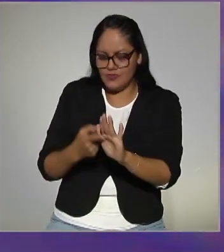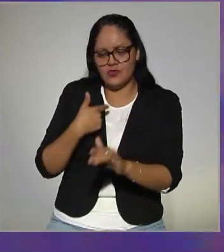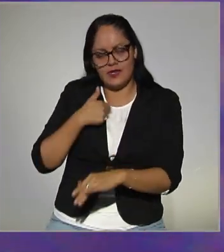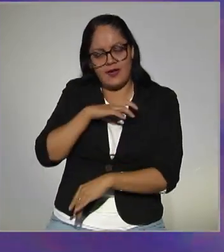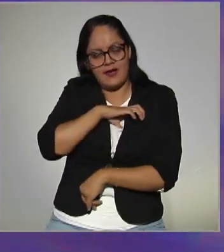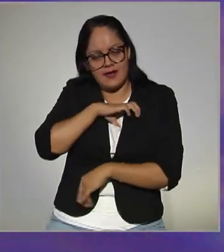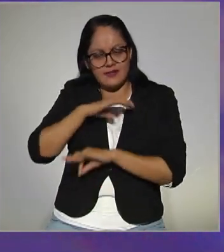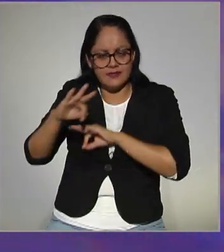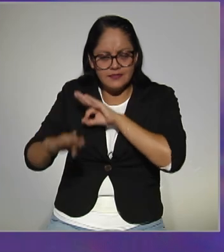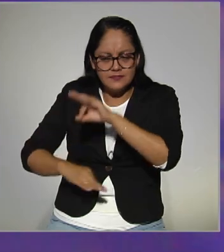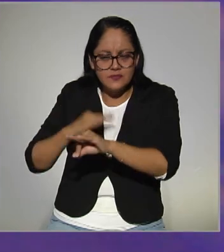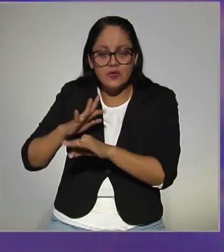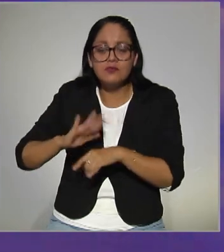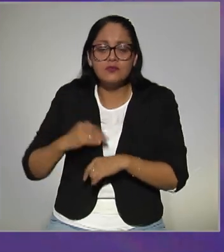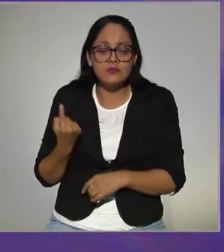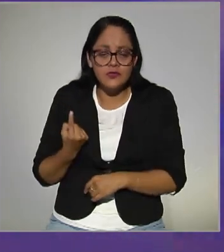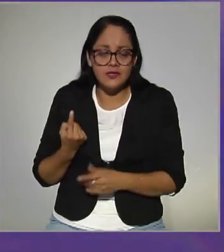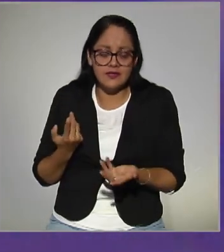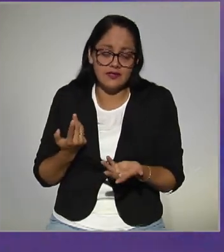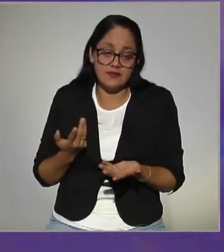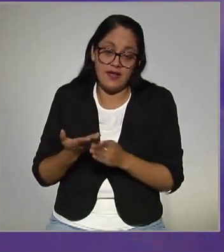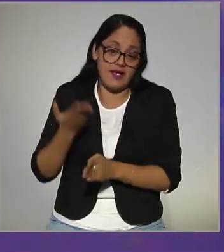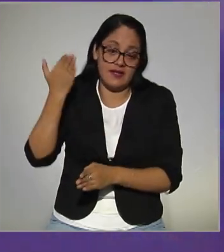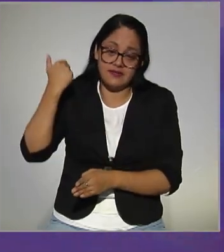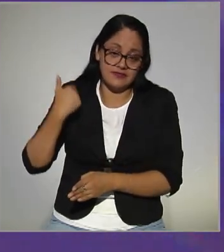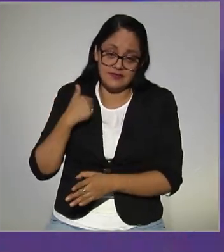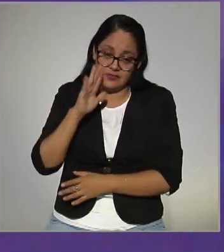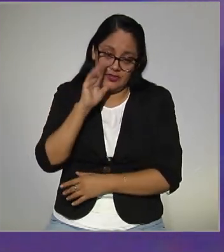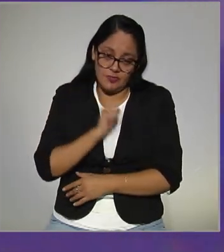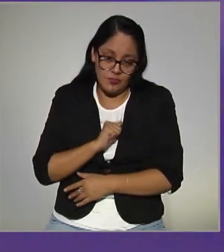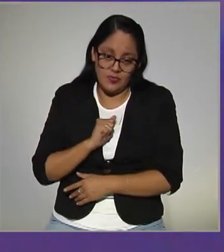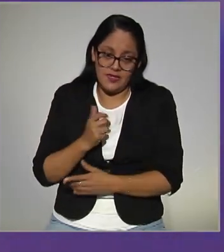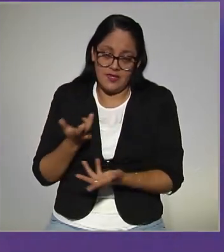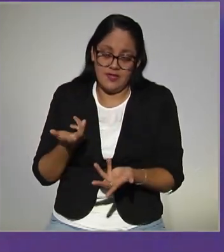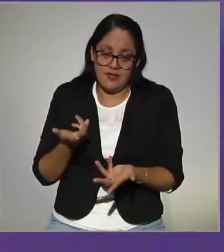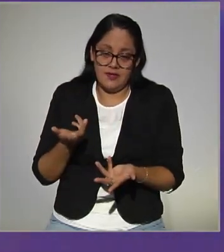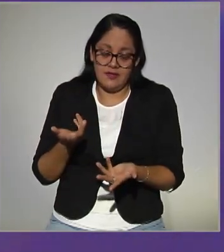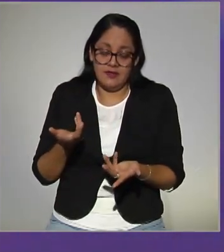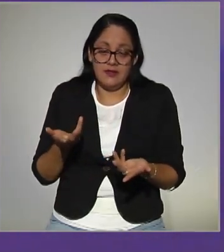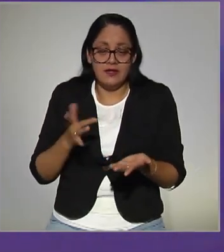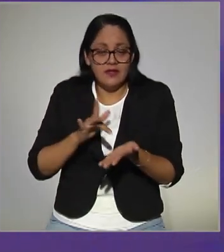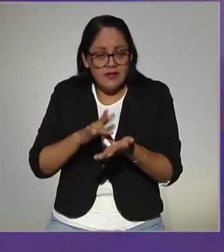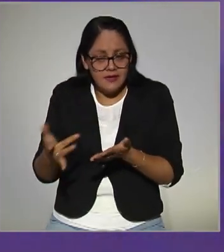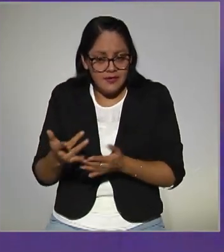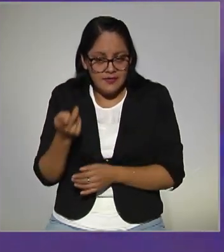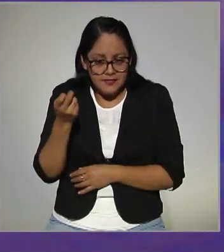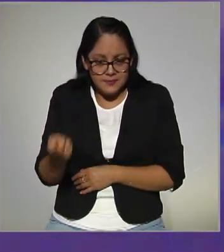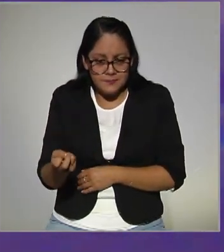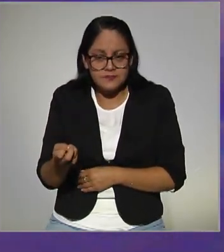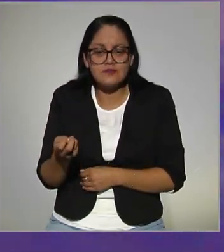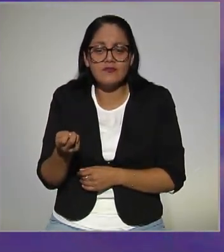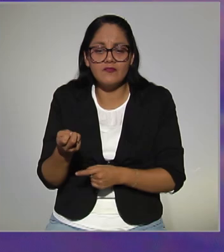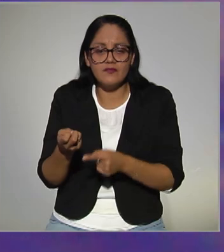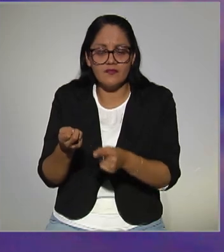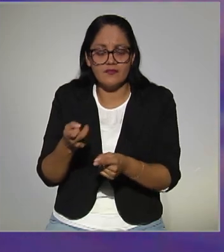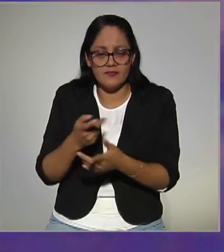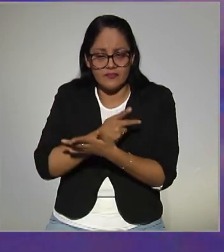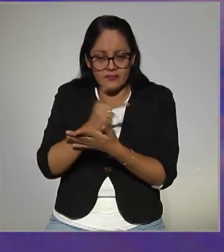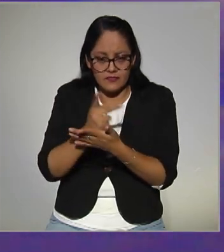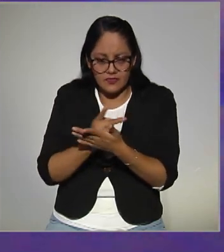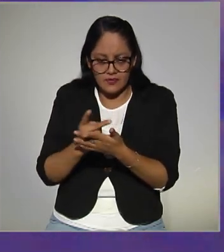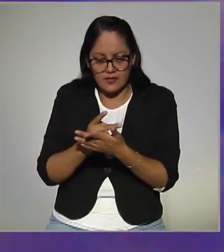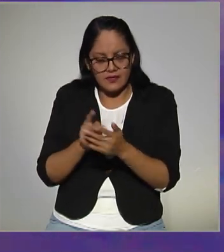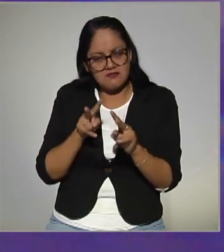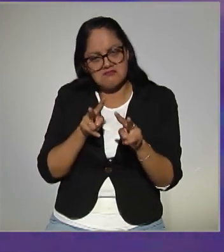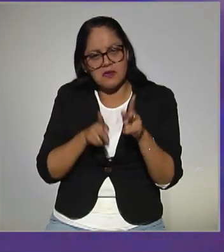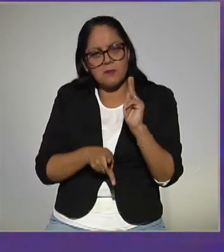cariño porque antes no podía hacerlo y gracias a la práctica del programa